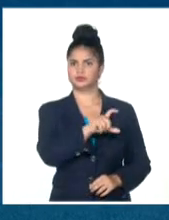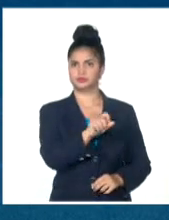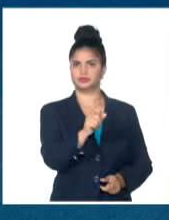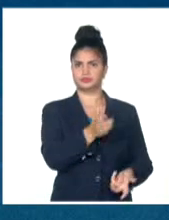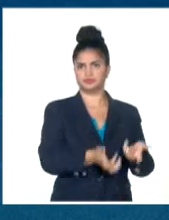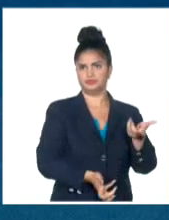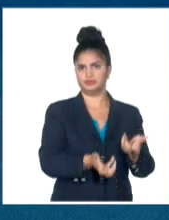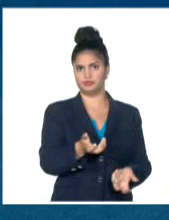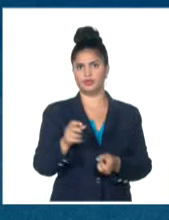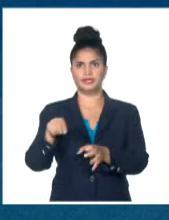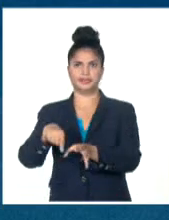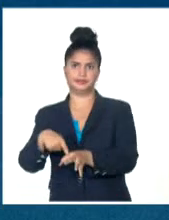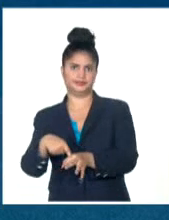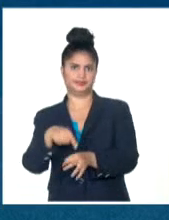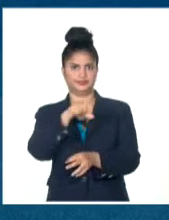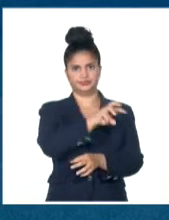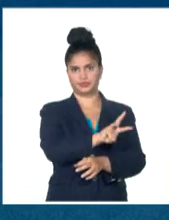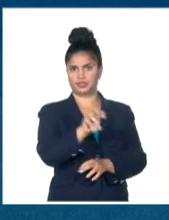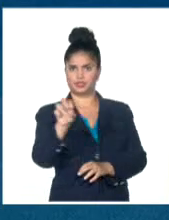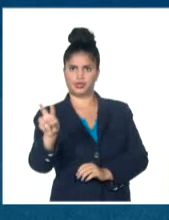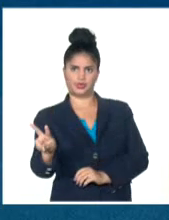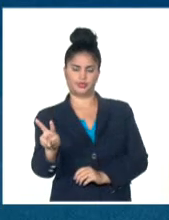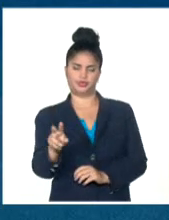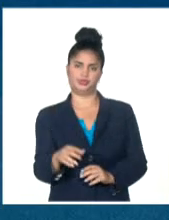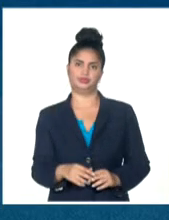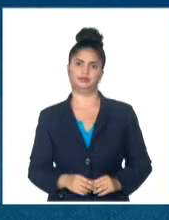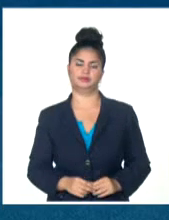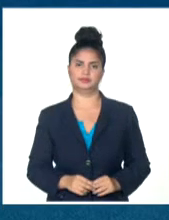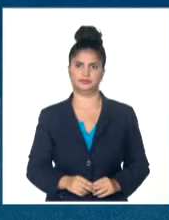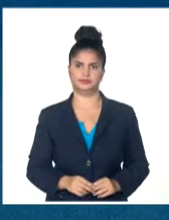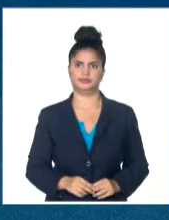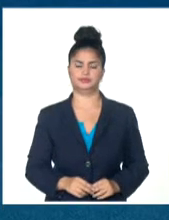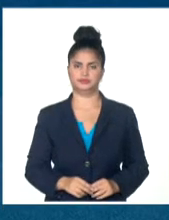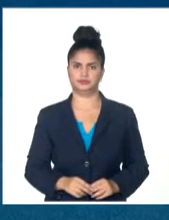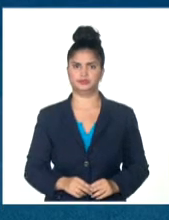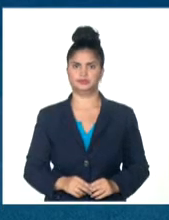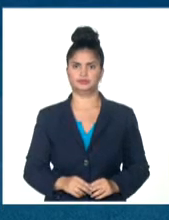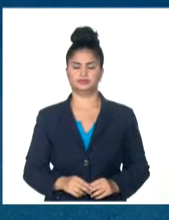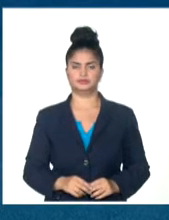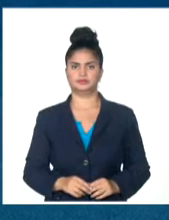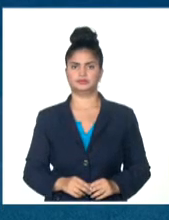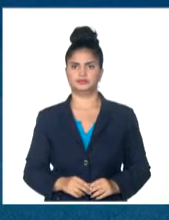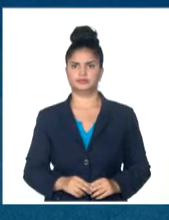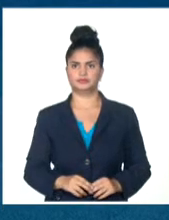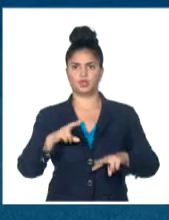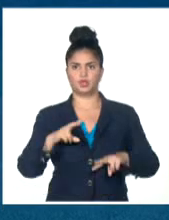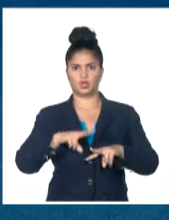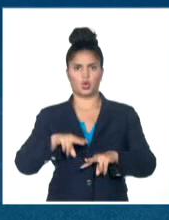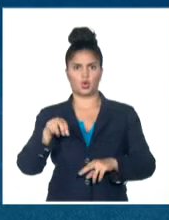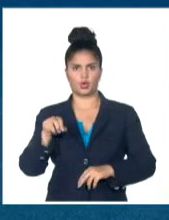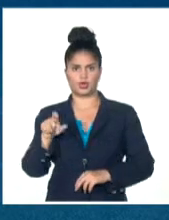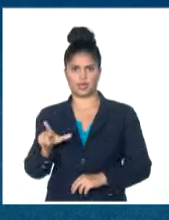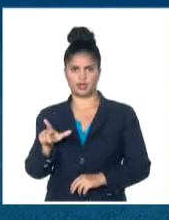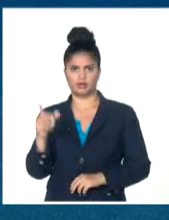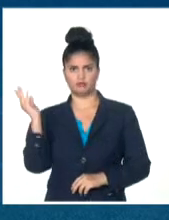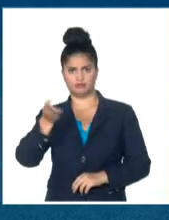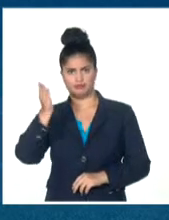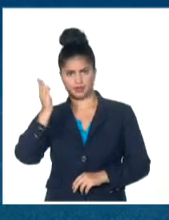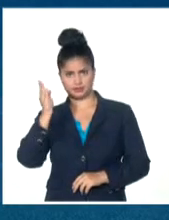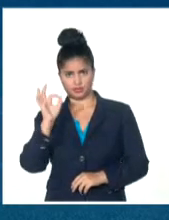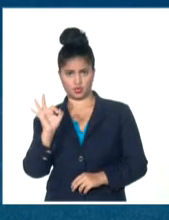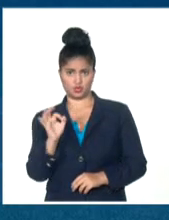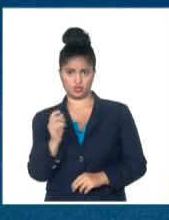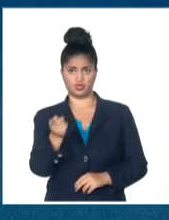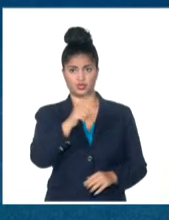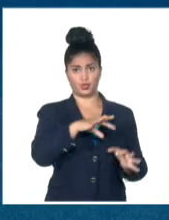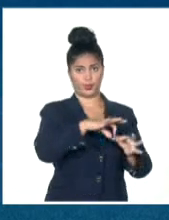Isla 3-2 con labor eficiente de los relevistas Luis Serpa y Abel Campos. Holguín propinó lechada a Guantánamo de 8-0.